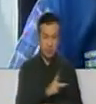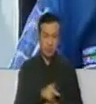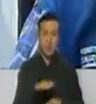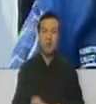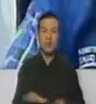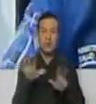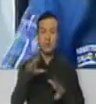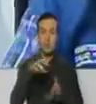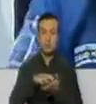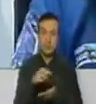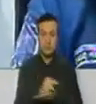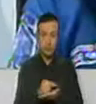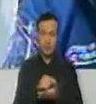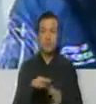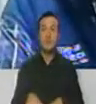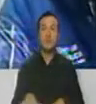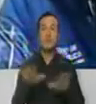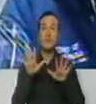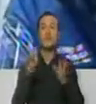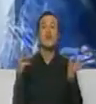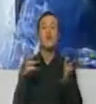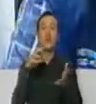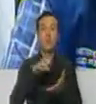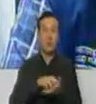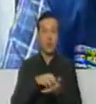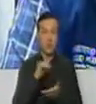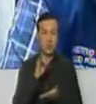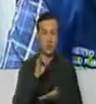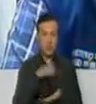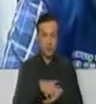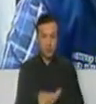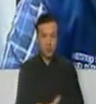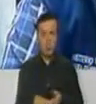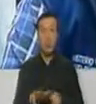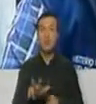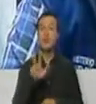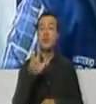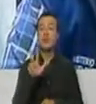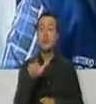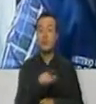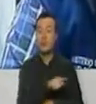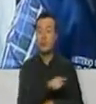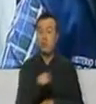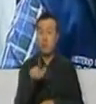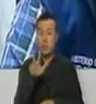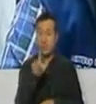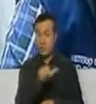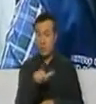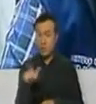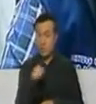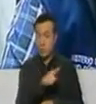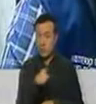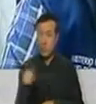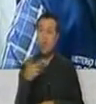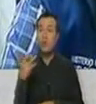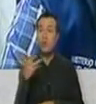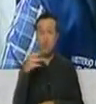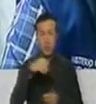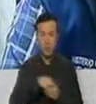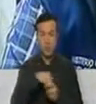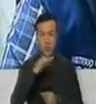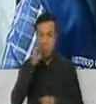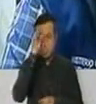8 en Guayas y 10 están en Los Ríos. Tenemos 3 que se encuentran ingresados en una unidad